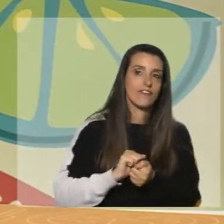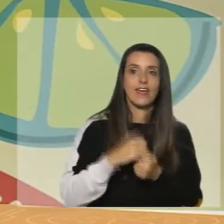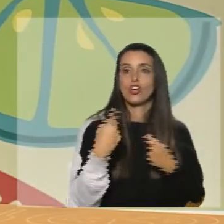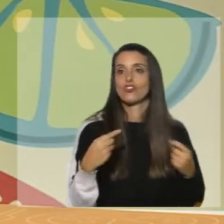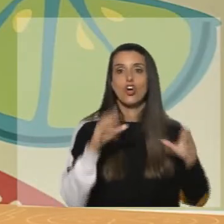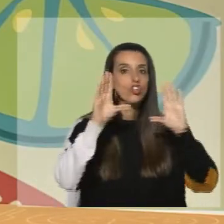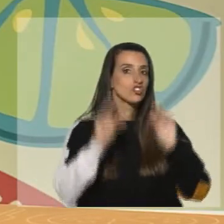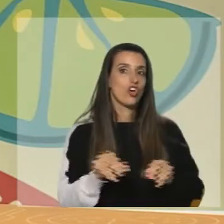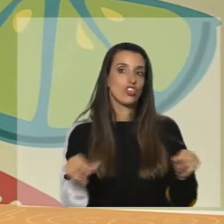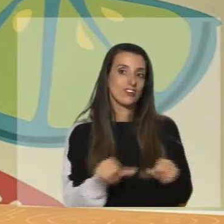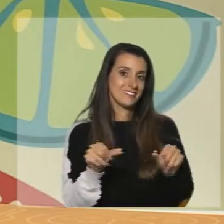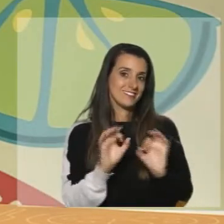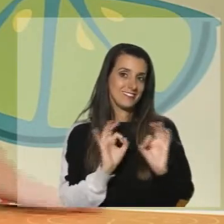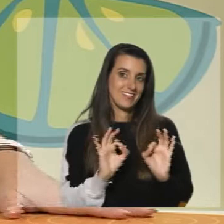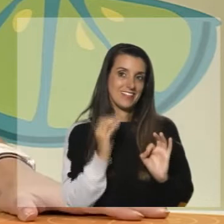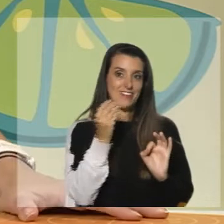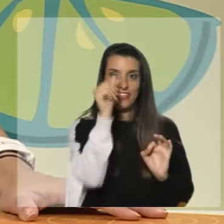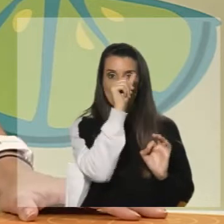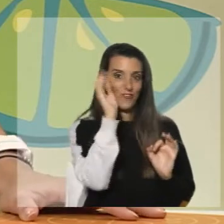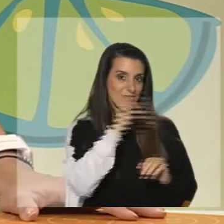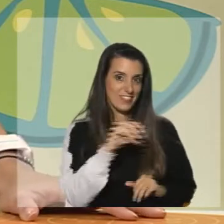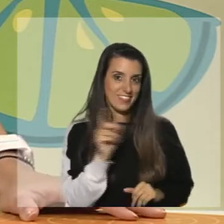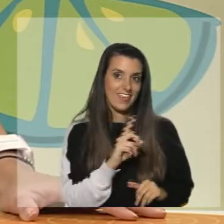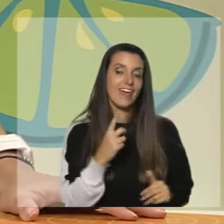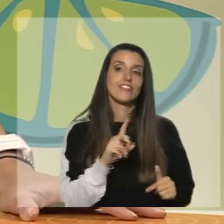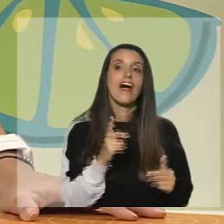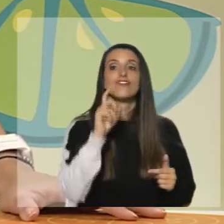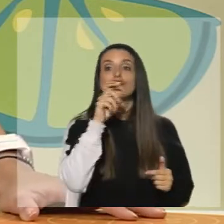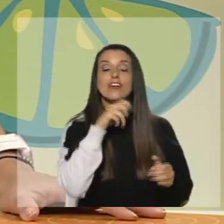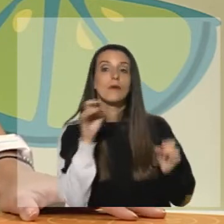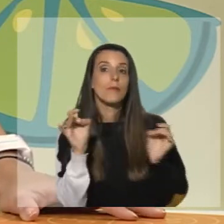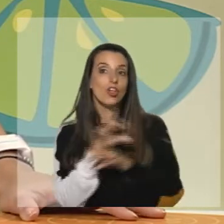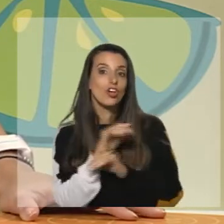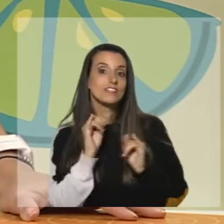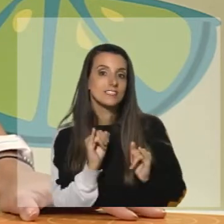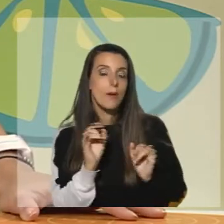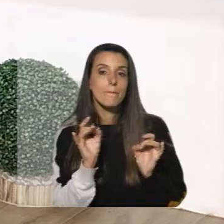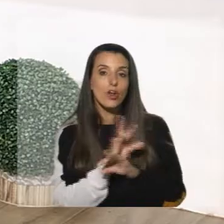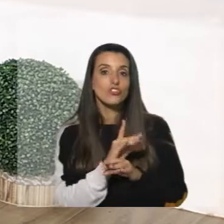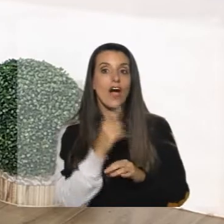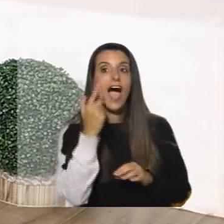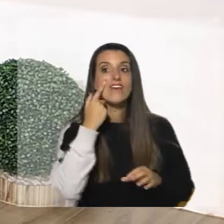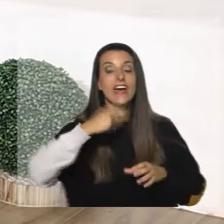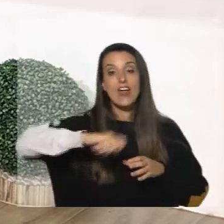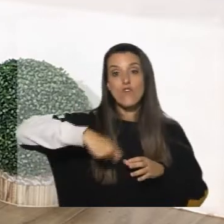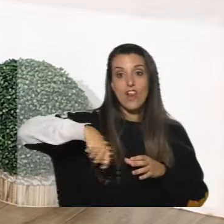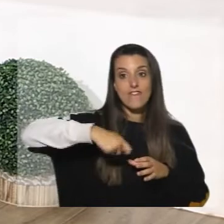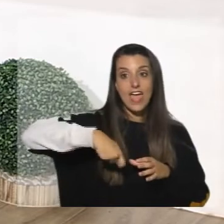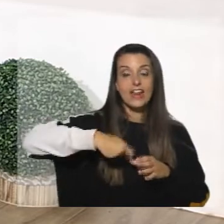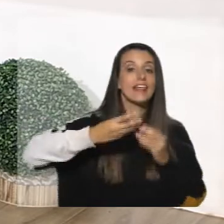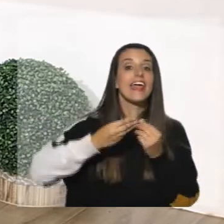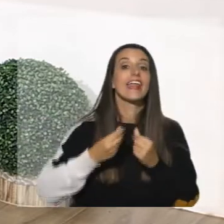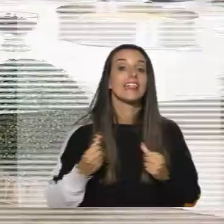que no. Sabías que este fin de semana no iba a poder. Bueno. El chocolate ahí está prontito, entonces, Mari. Acá está pronto, lo termino de revolver para que termine de